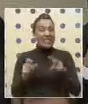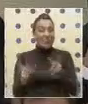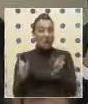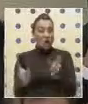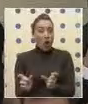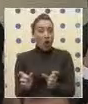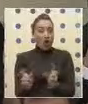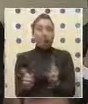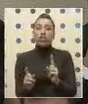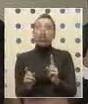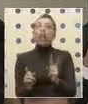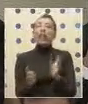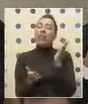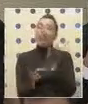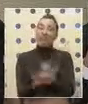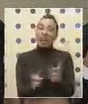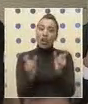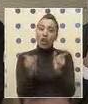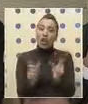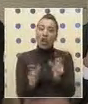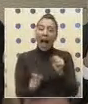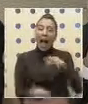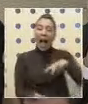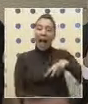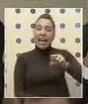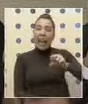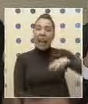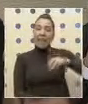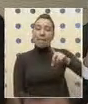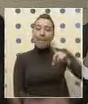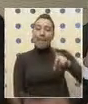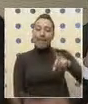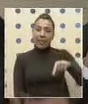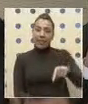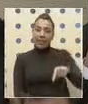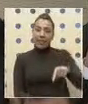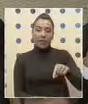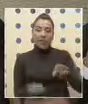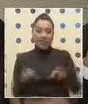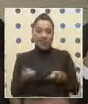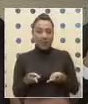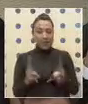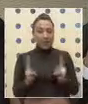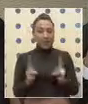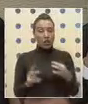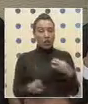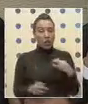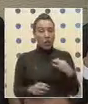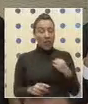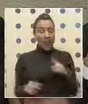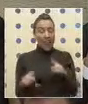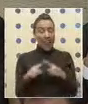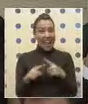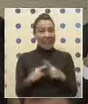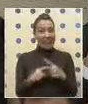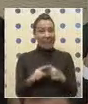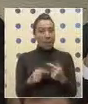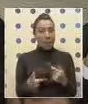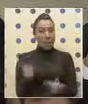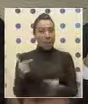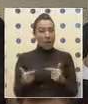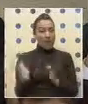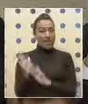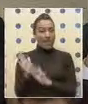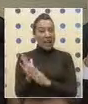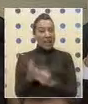sino absolutamente controlada por esta ANAMED. Y por lo tanto, estos derechos que la ciudadanía exige a través de políticas